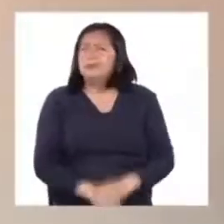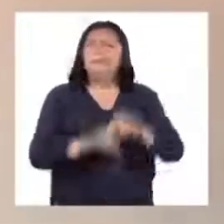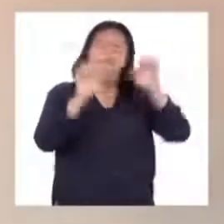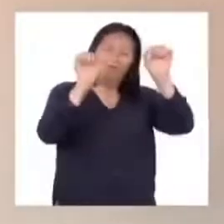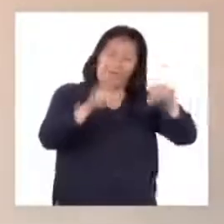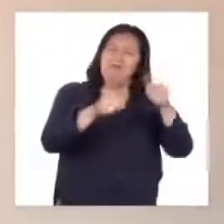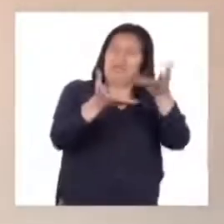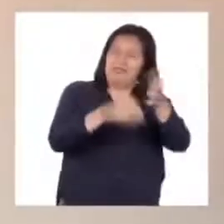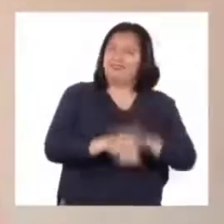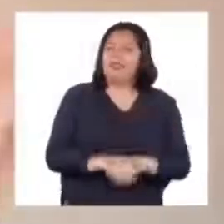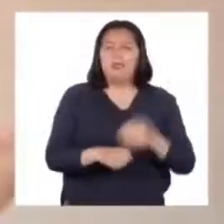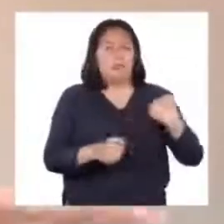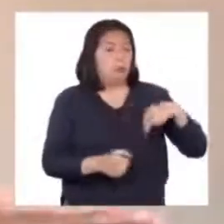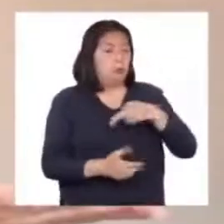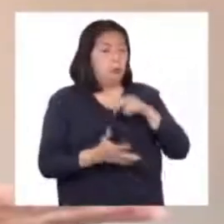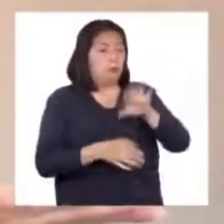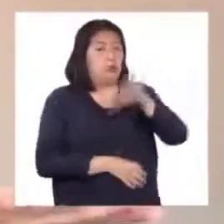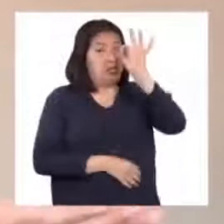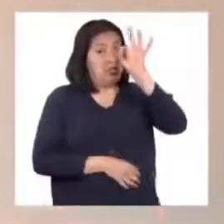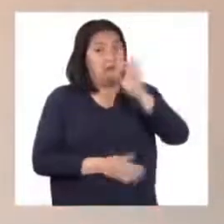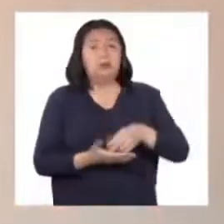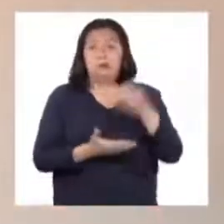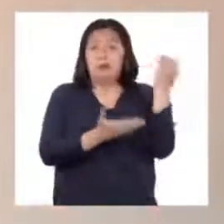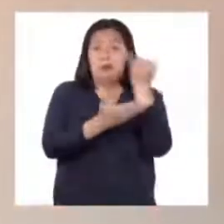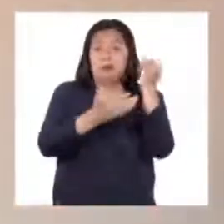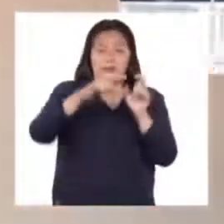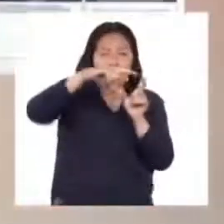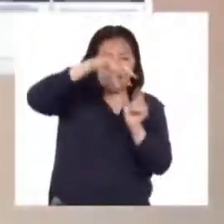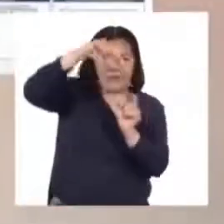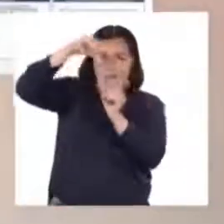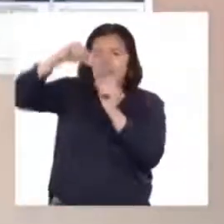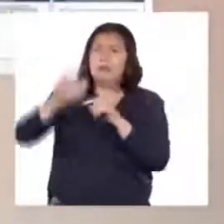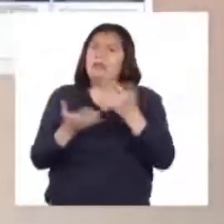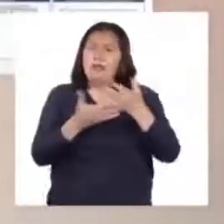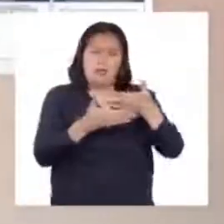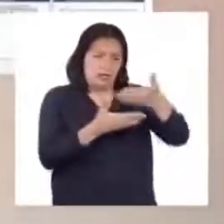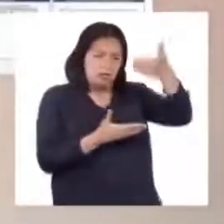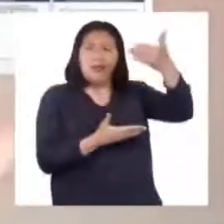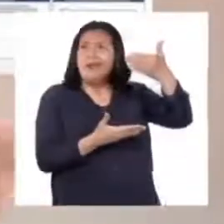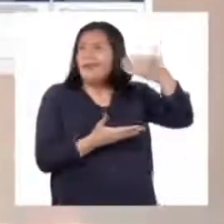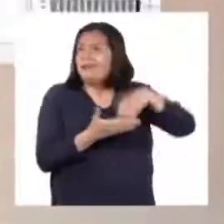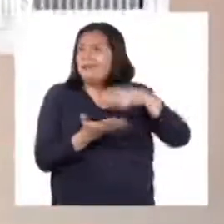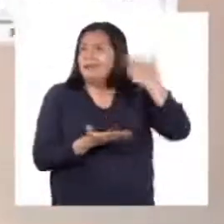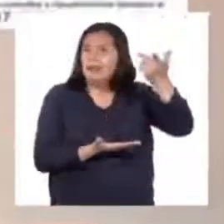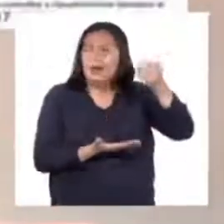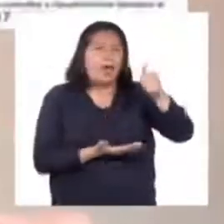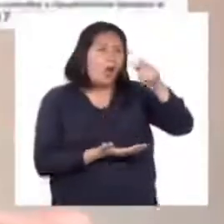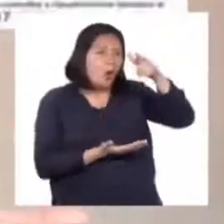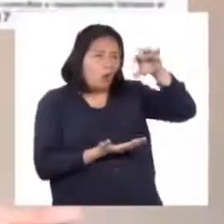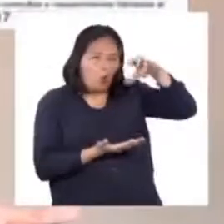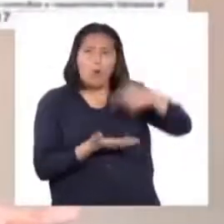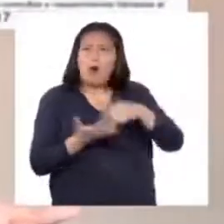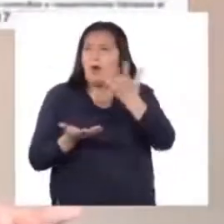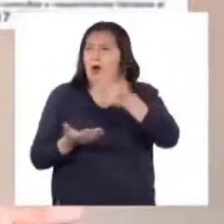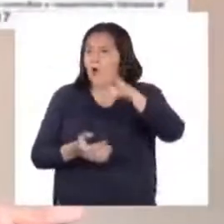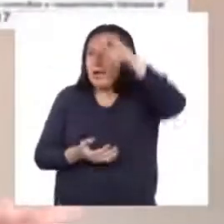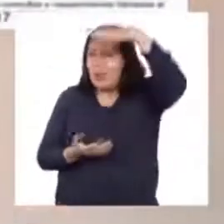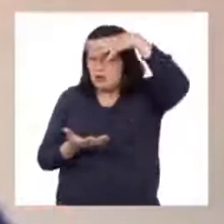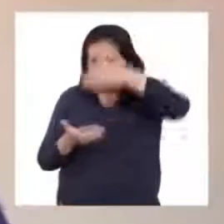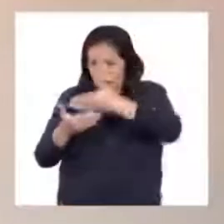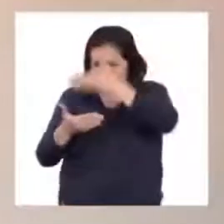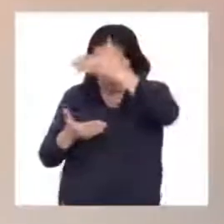Claro que sí. Encontramos gráficos de barras en los recibos de servicios básicos como el agua o la energía